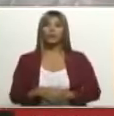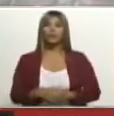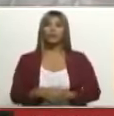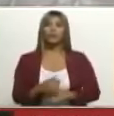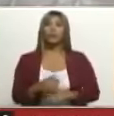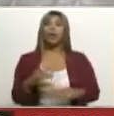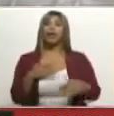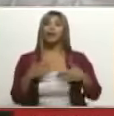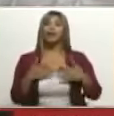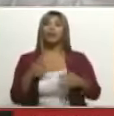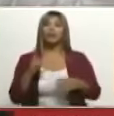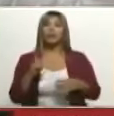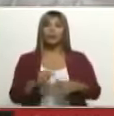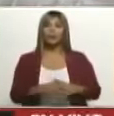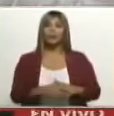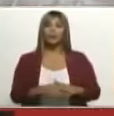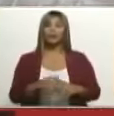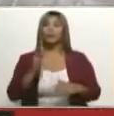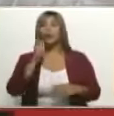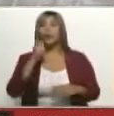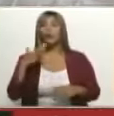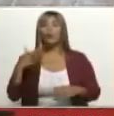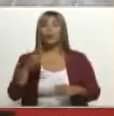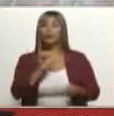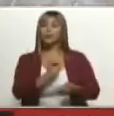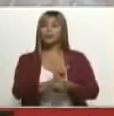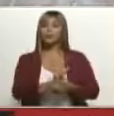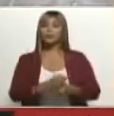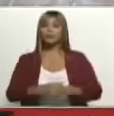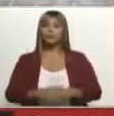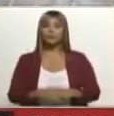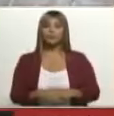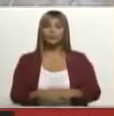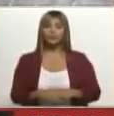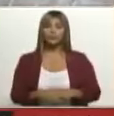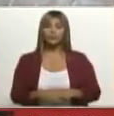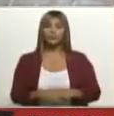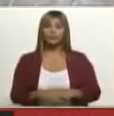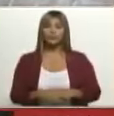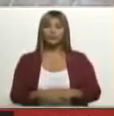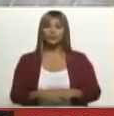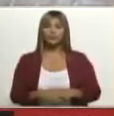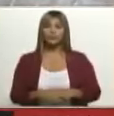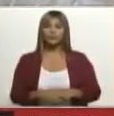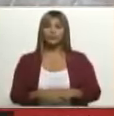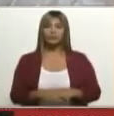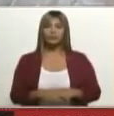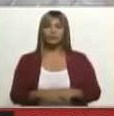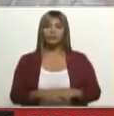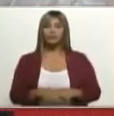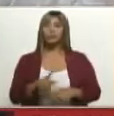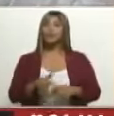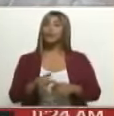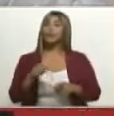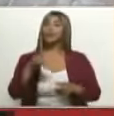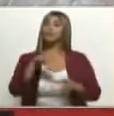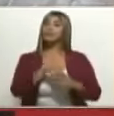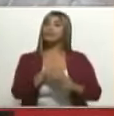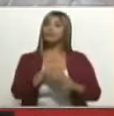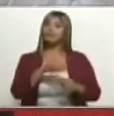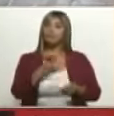actividad aquí, y también, por supuesto, la población penitenciaria que está, bueno, pagando la pena aquí,